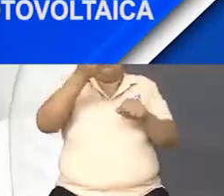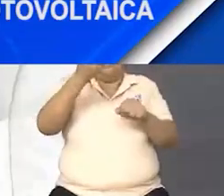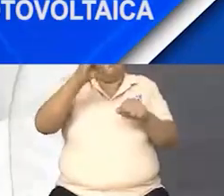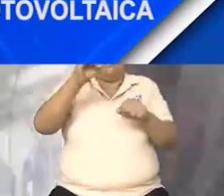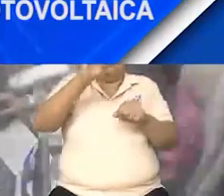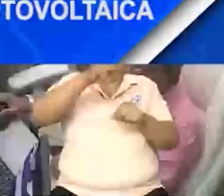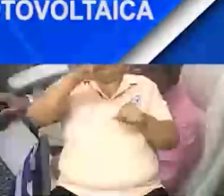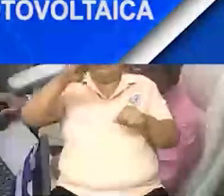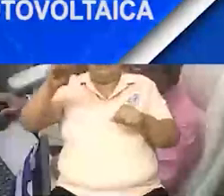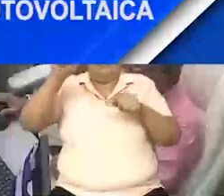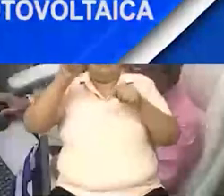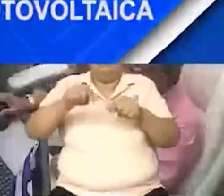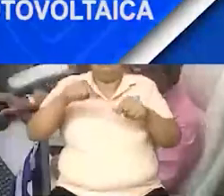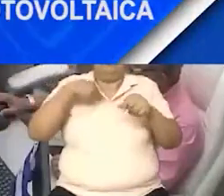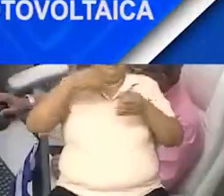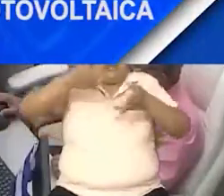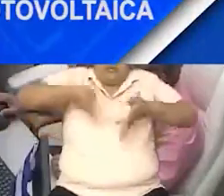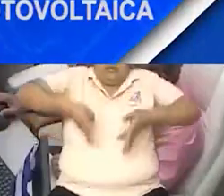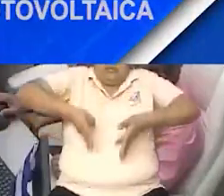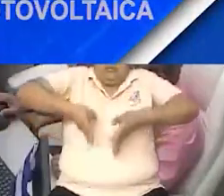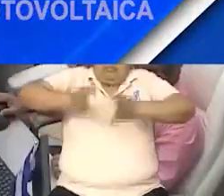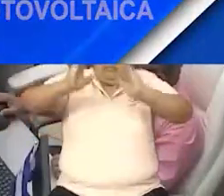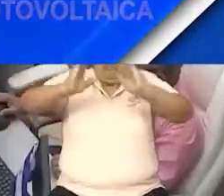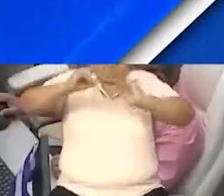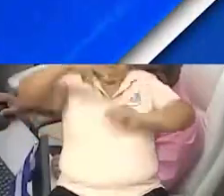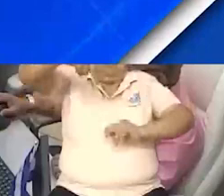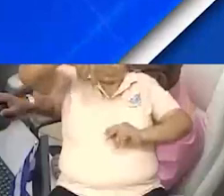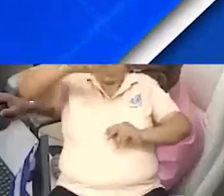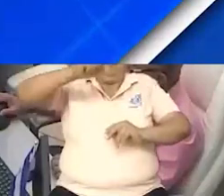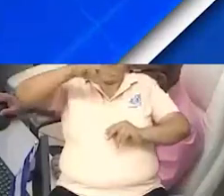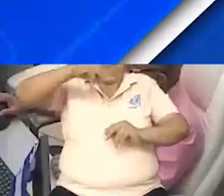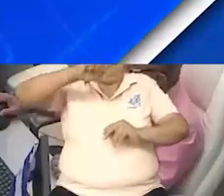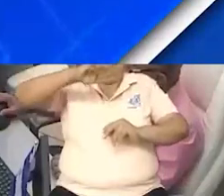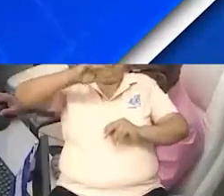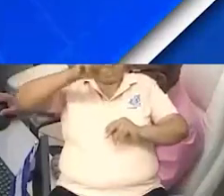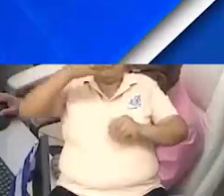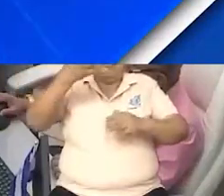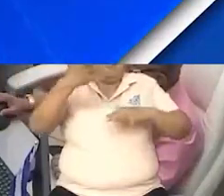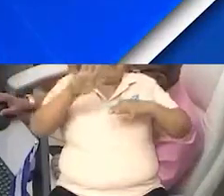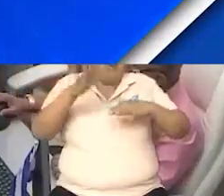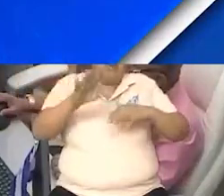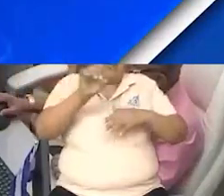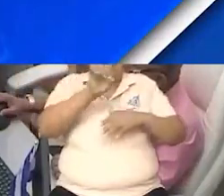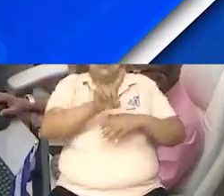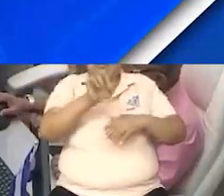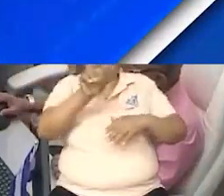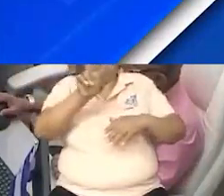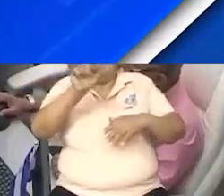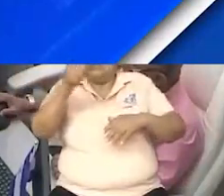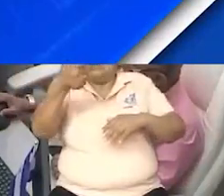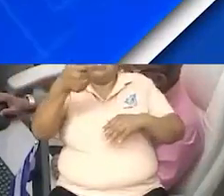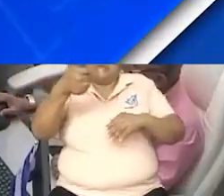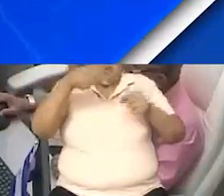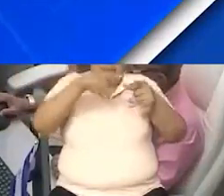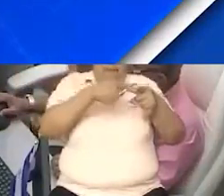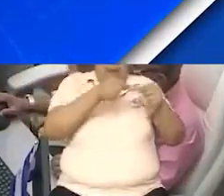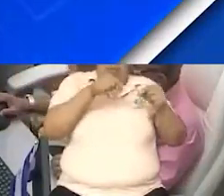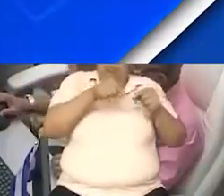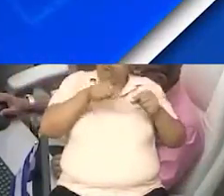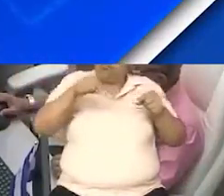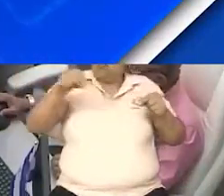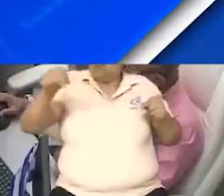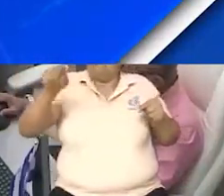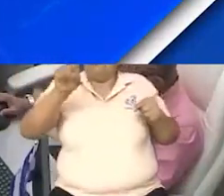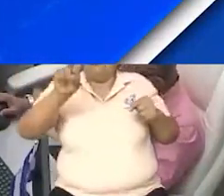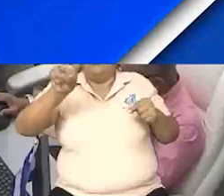matagalpa a lo largo de la carretera Panamericana aproximadamente 127 km de la ciudad de